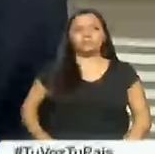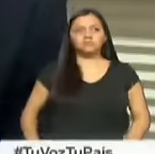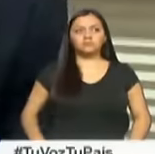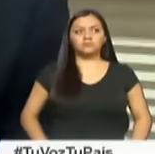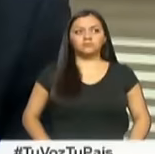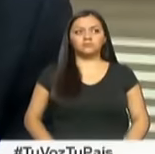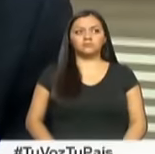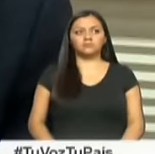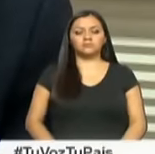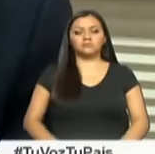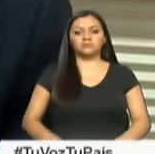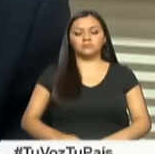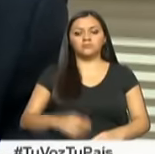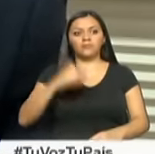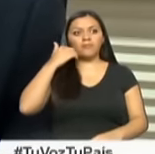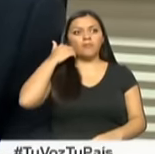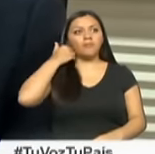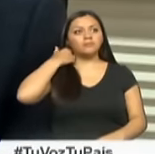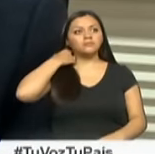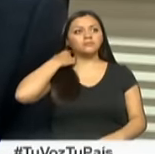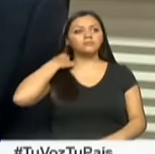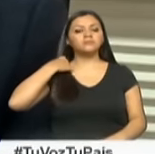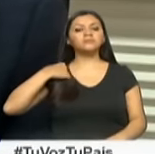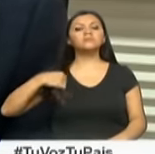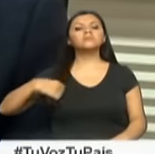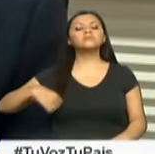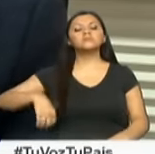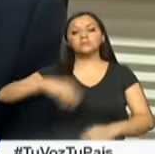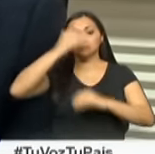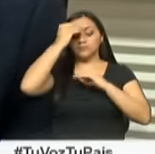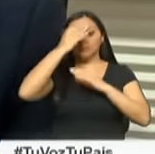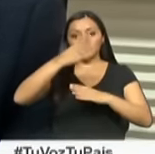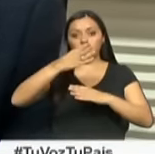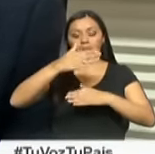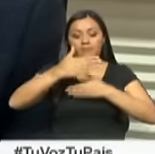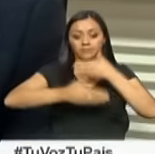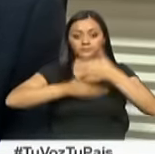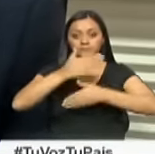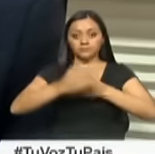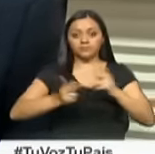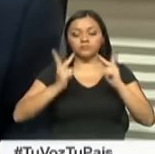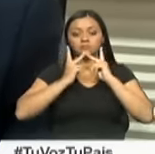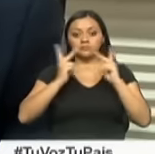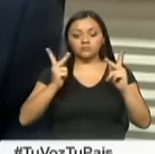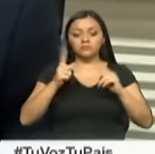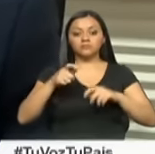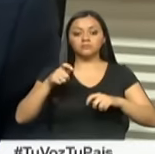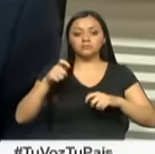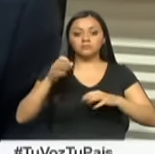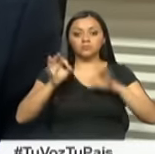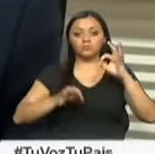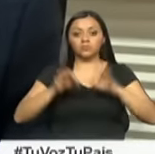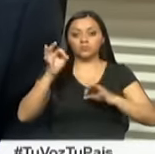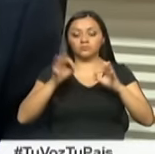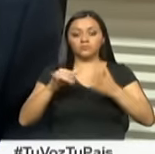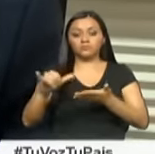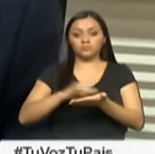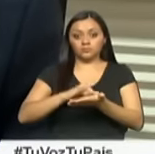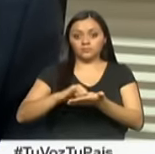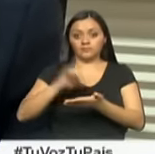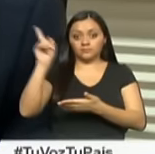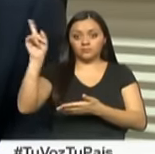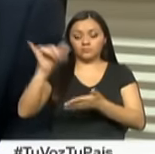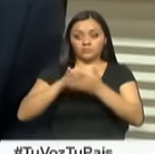La información que es pública dentro del proceso penal que lleva el juez Deary en Nueva York